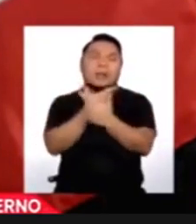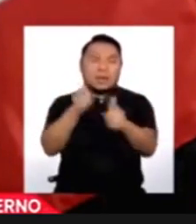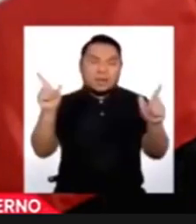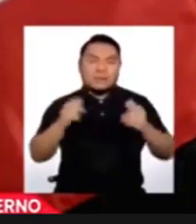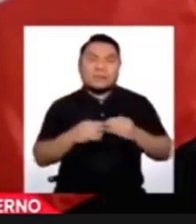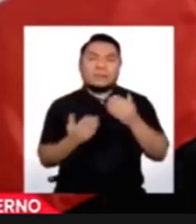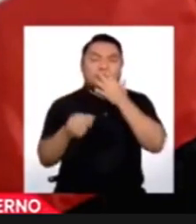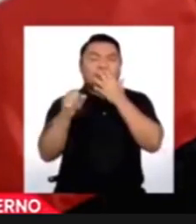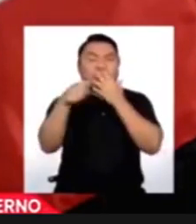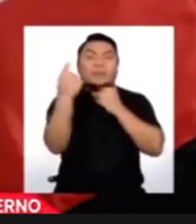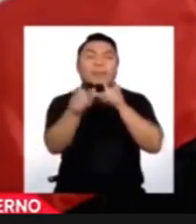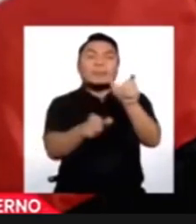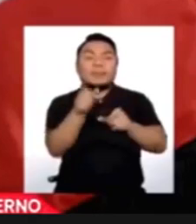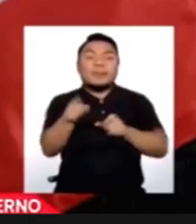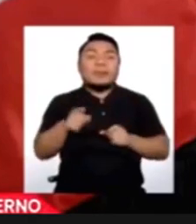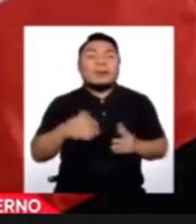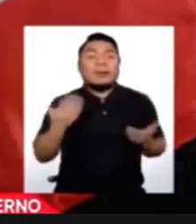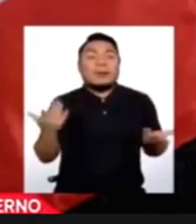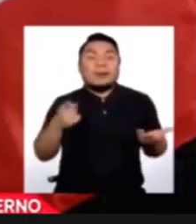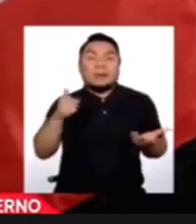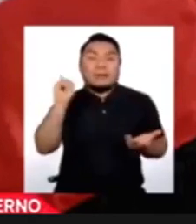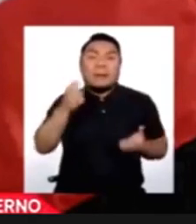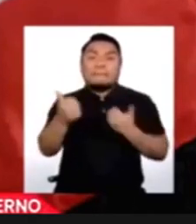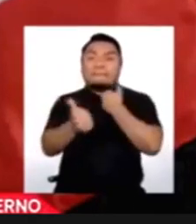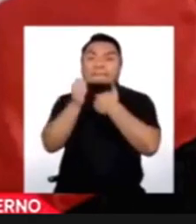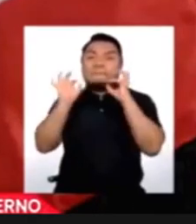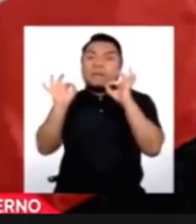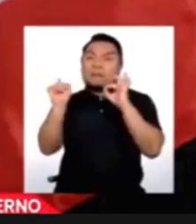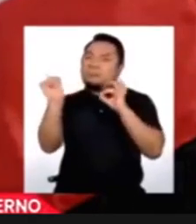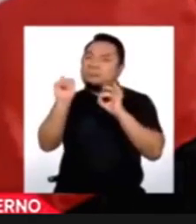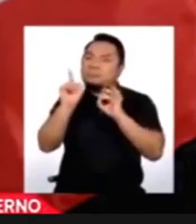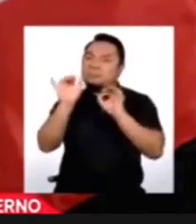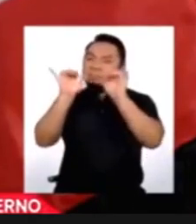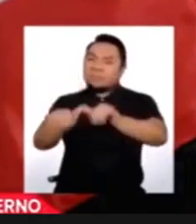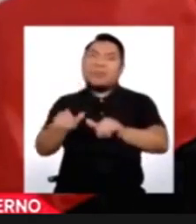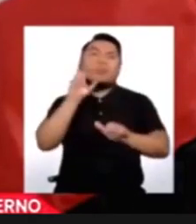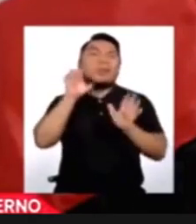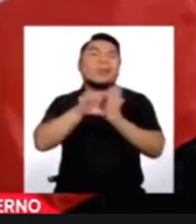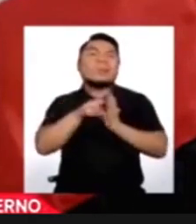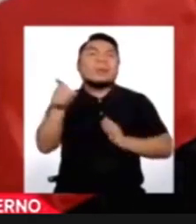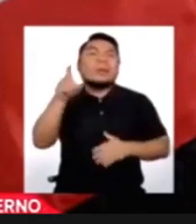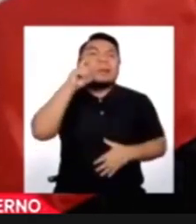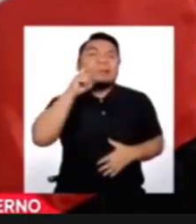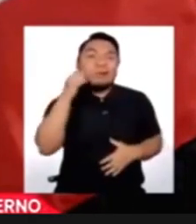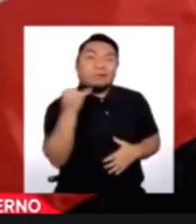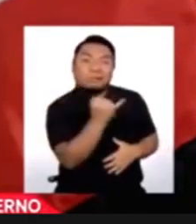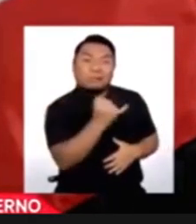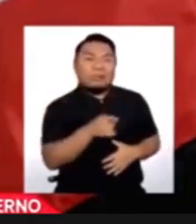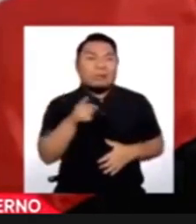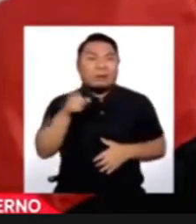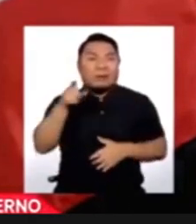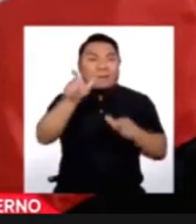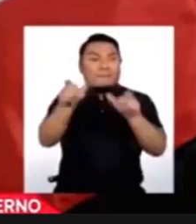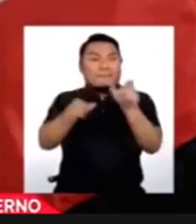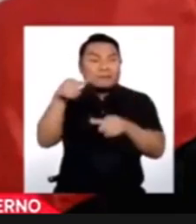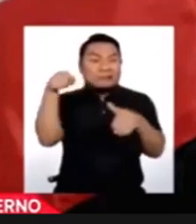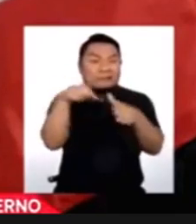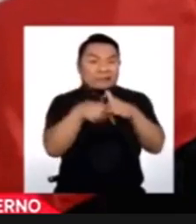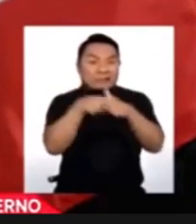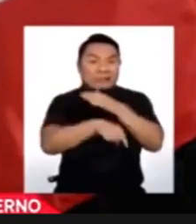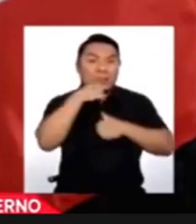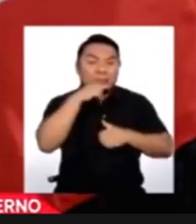puedan salir personas que deben mantenerse en la cárcel, como son los violadores, los criminales, los extorsionadores,